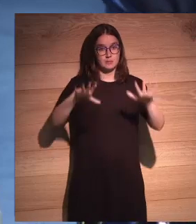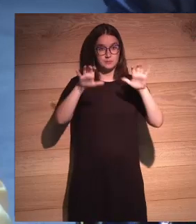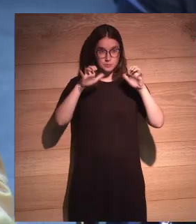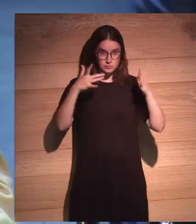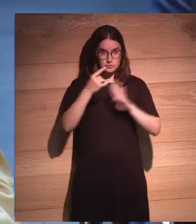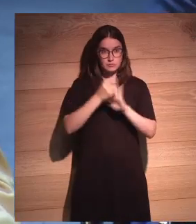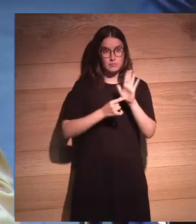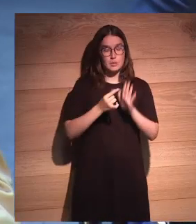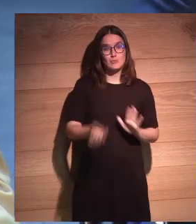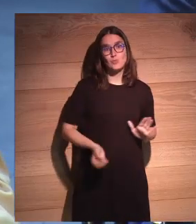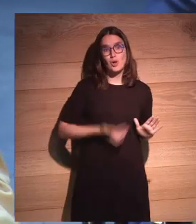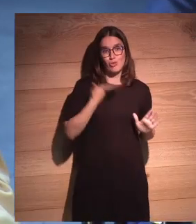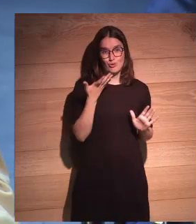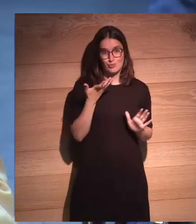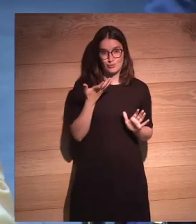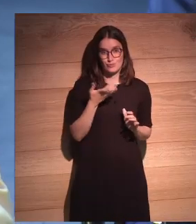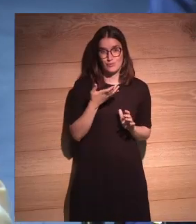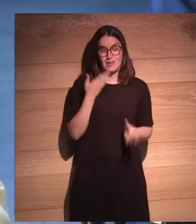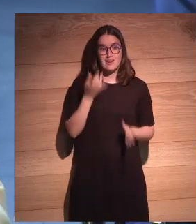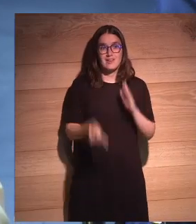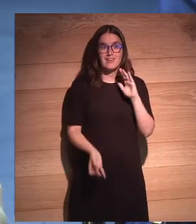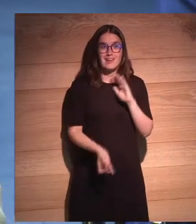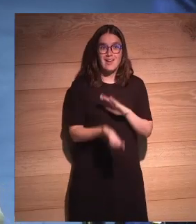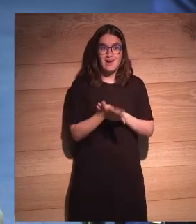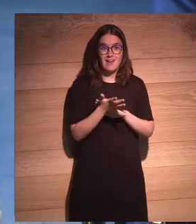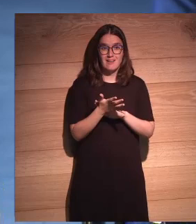que es el principio de vocación. Crear